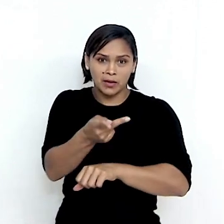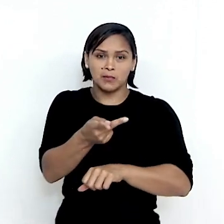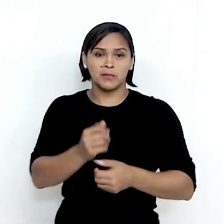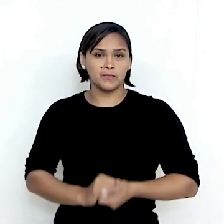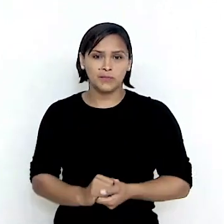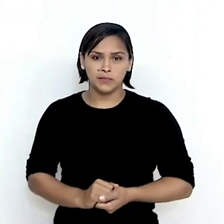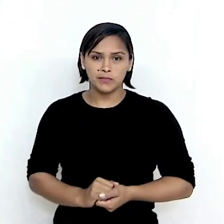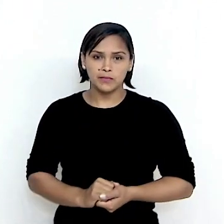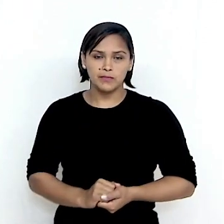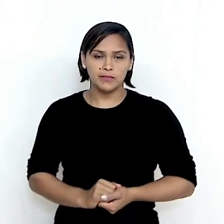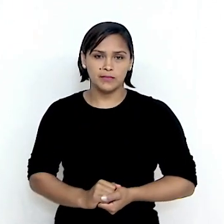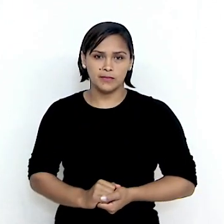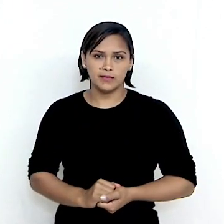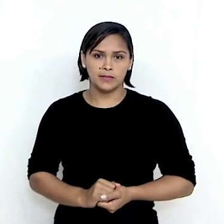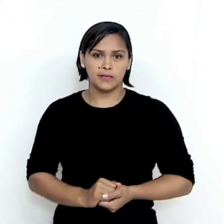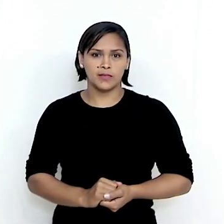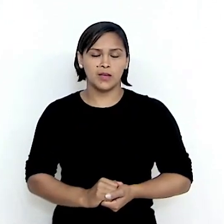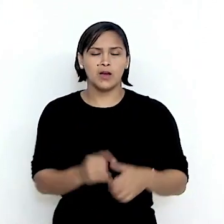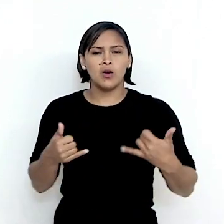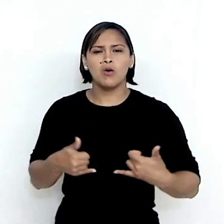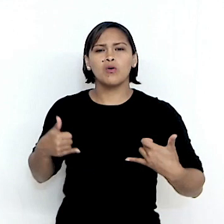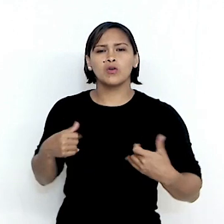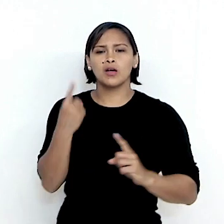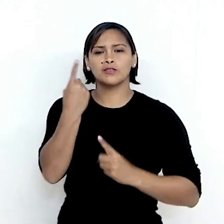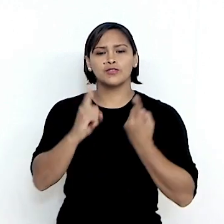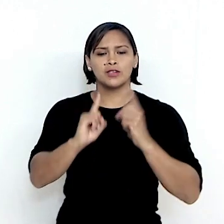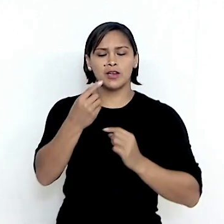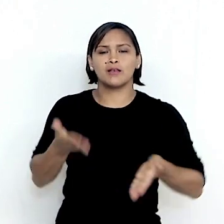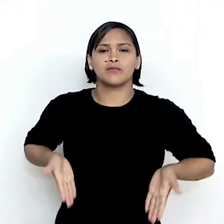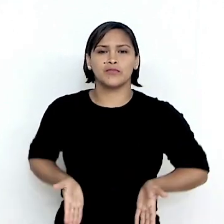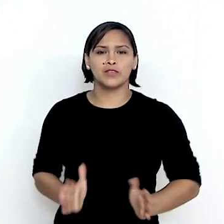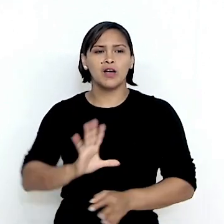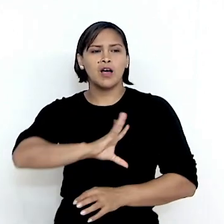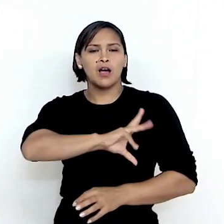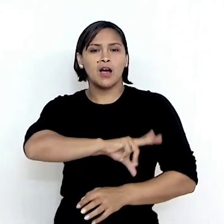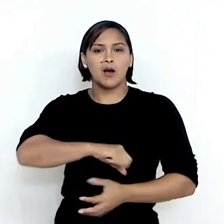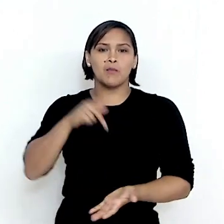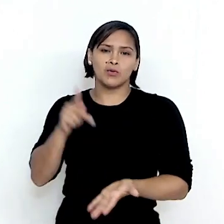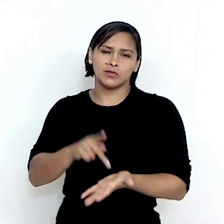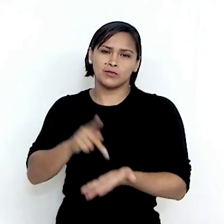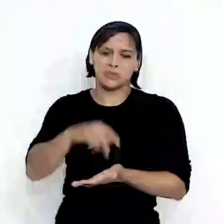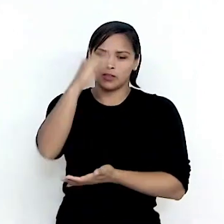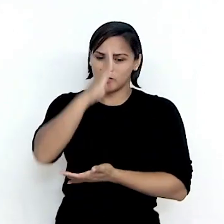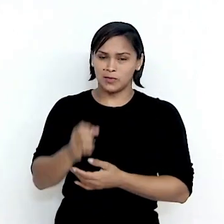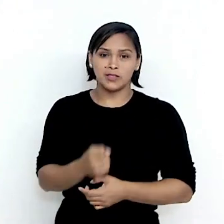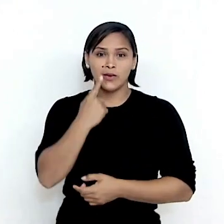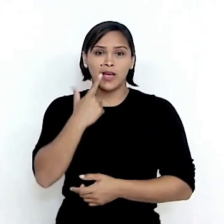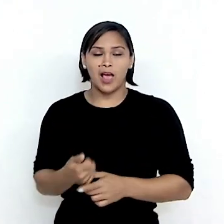siendo orgullosamente chilena, amó entrañablemente al Brasil y a la lengua